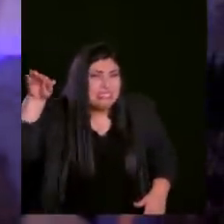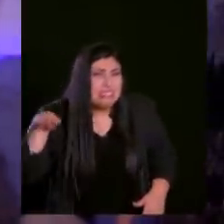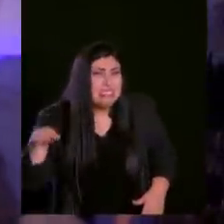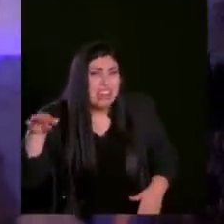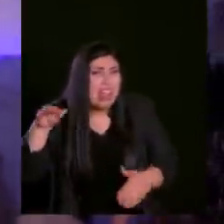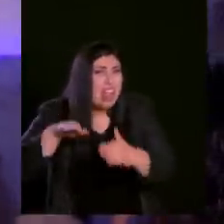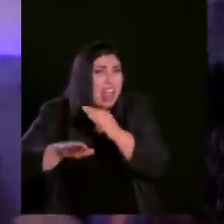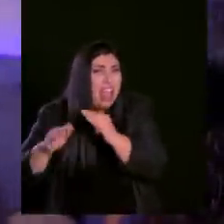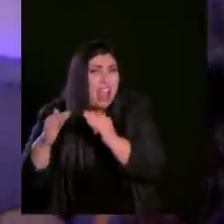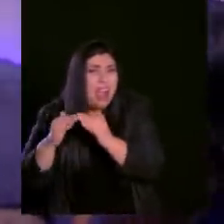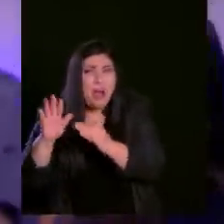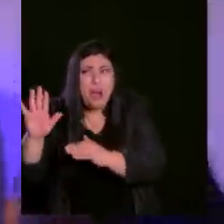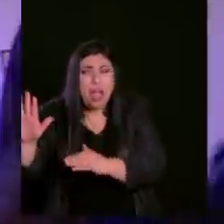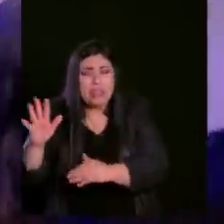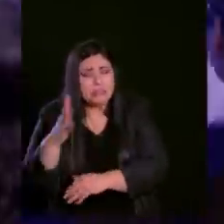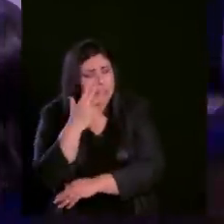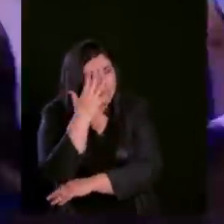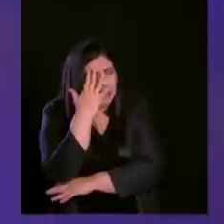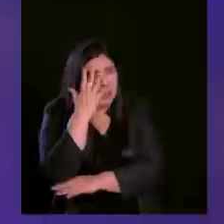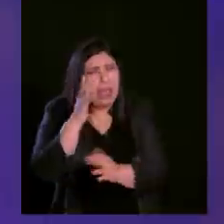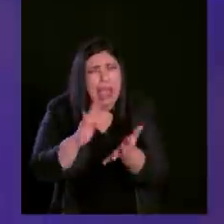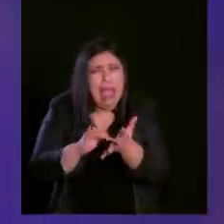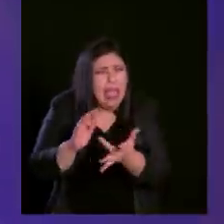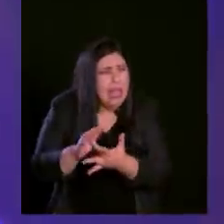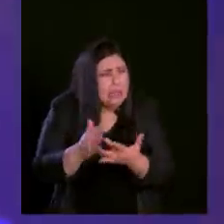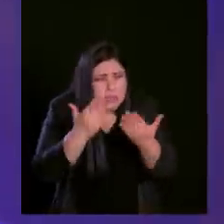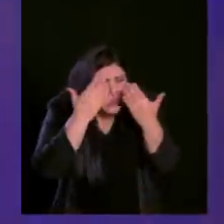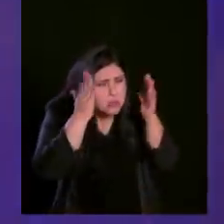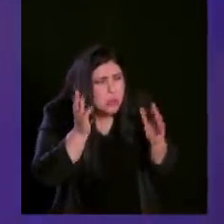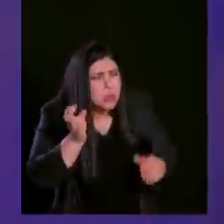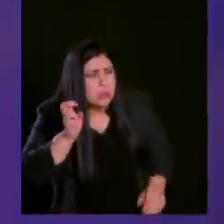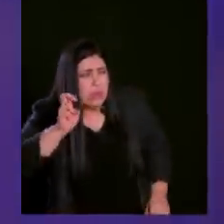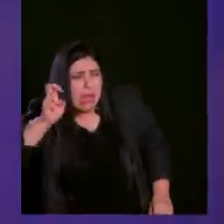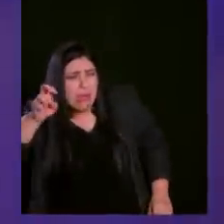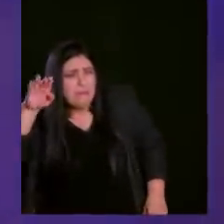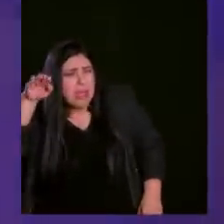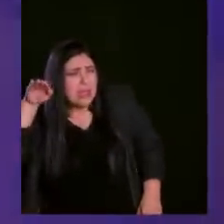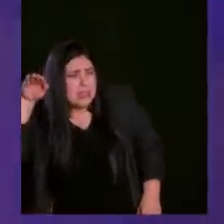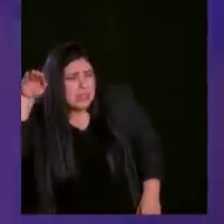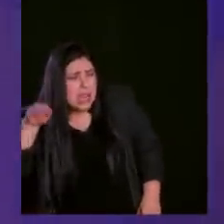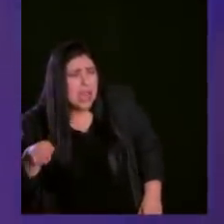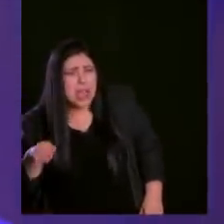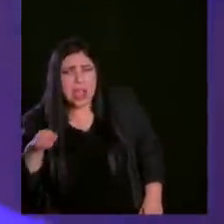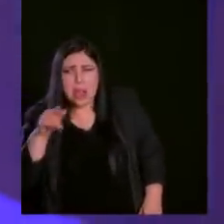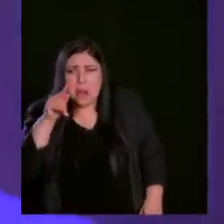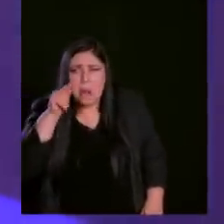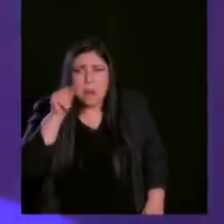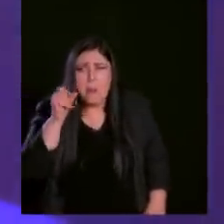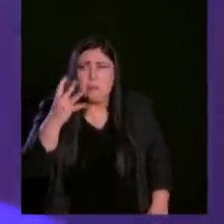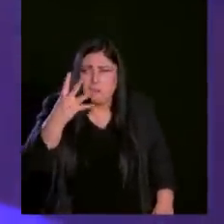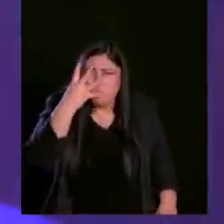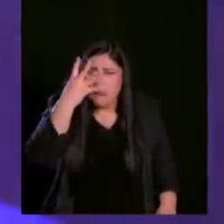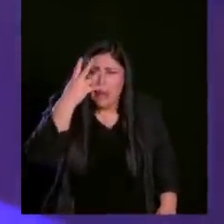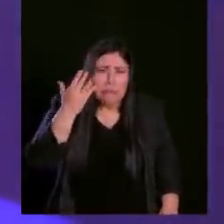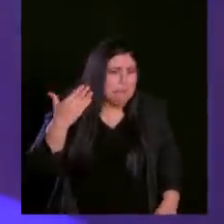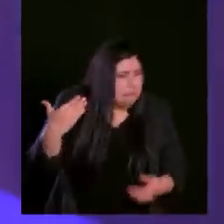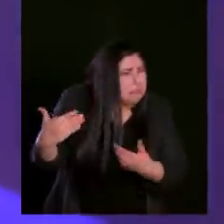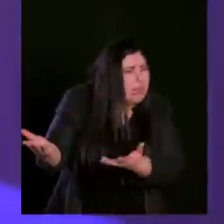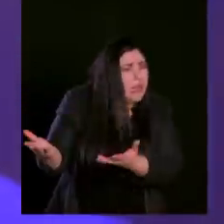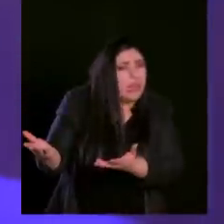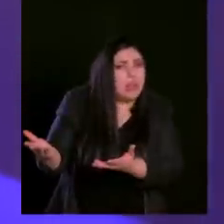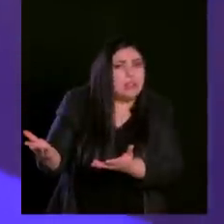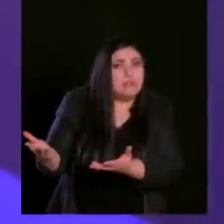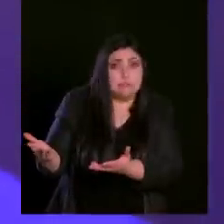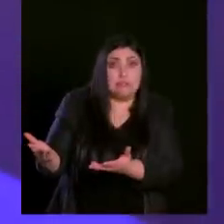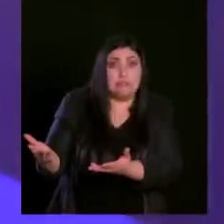apesta pero no saben todo lo que David pasó y vivió nadie sabe tus batallas por lo tanto nadie